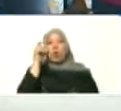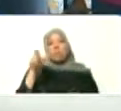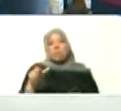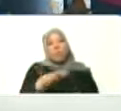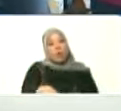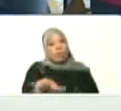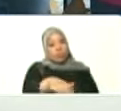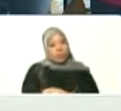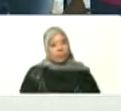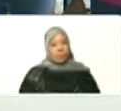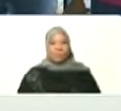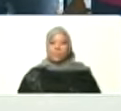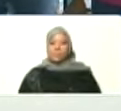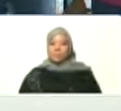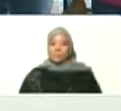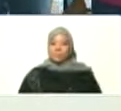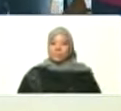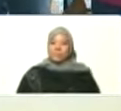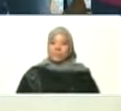Miranda.